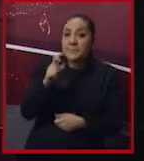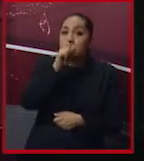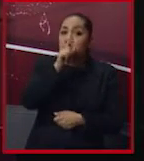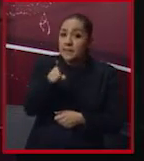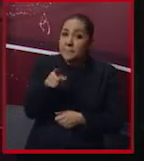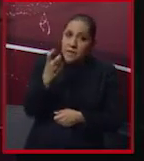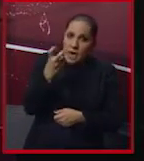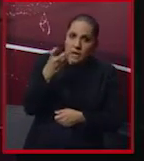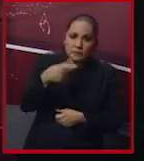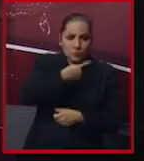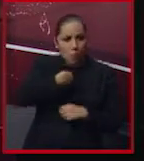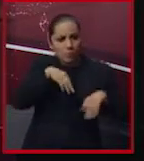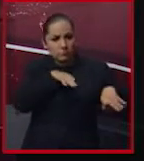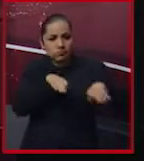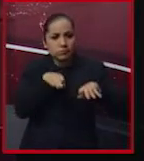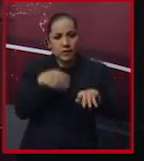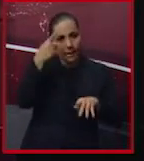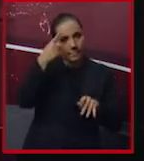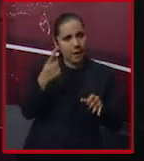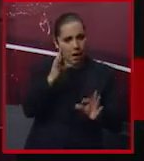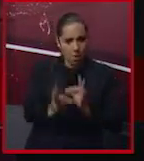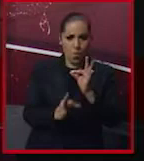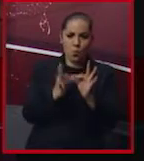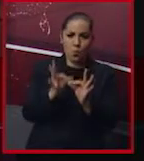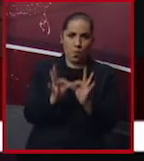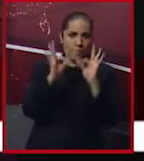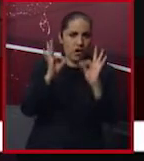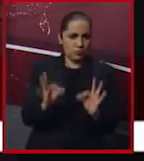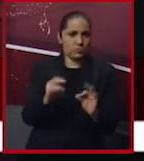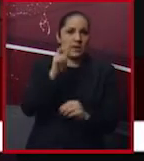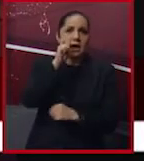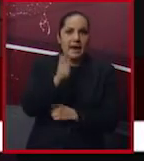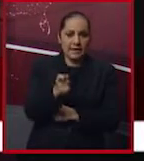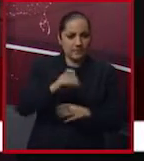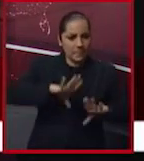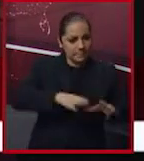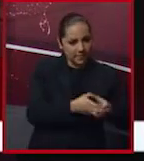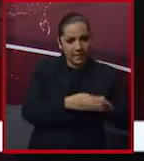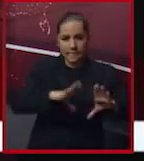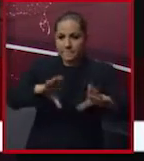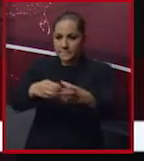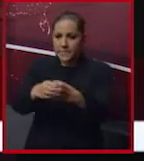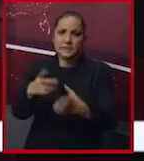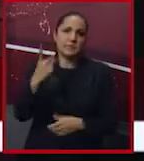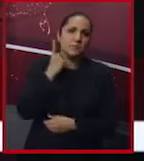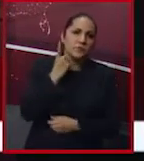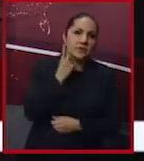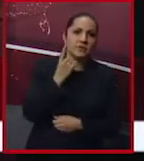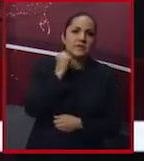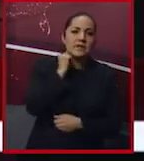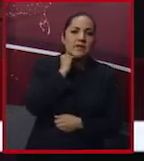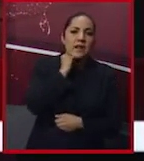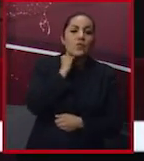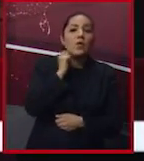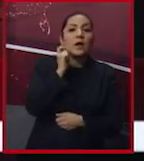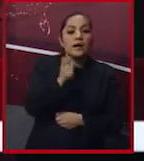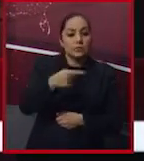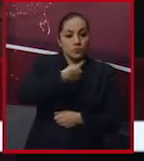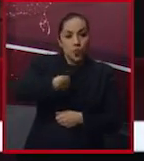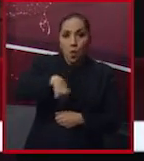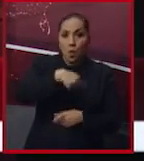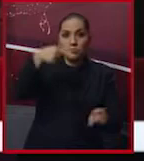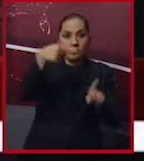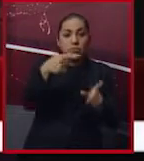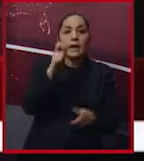está cumpliendo con lo que hoy constituye un paradigma de los parlamentos, que es el parlamento abierto, que significa